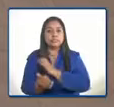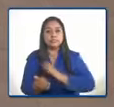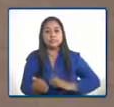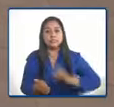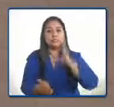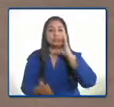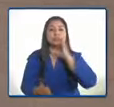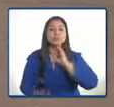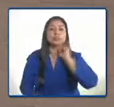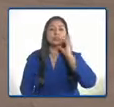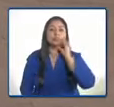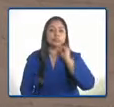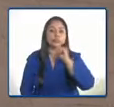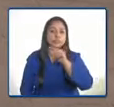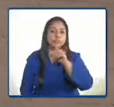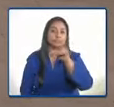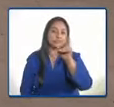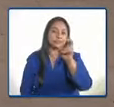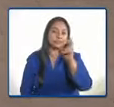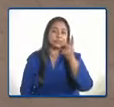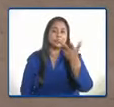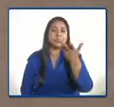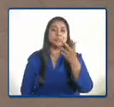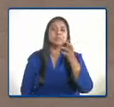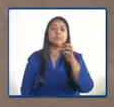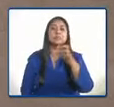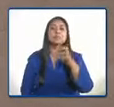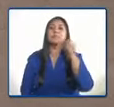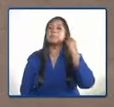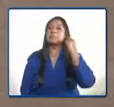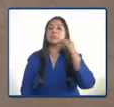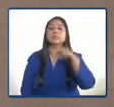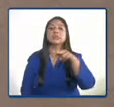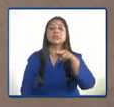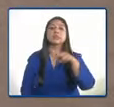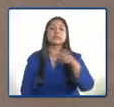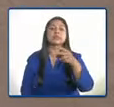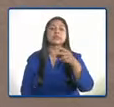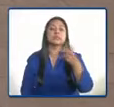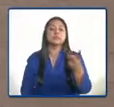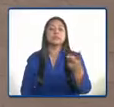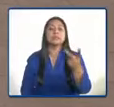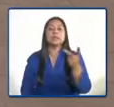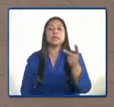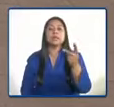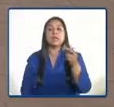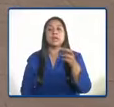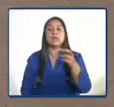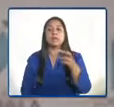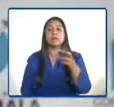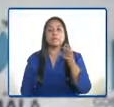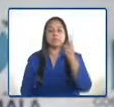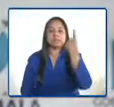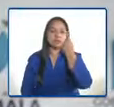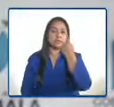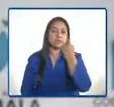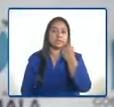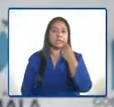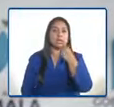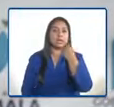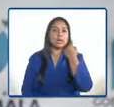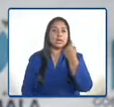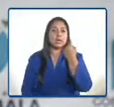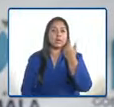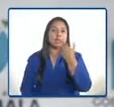expertas en la materia. Está involucrada la Procuraduría General de la Nación y la Secretaría General de la Presidencia en la elaboración de